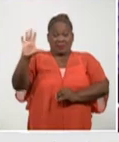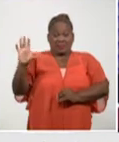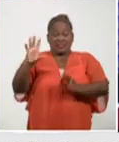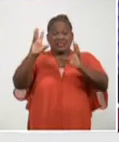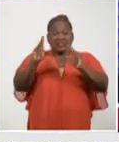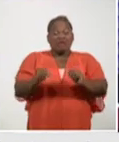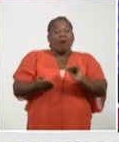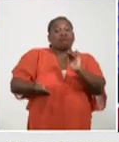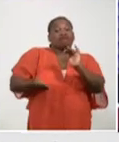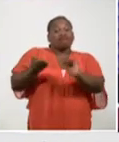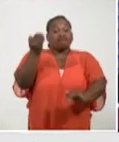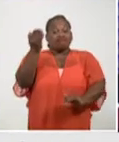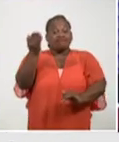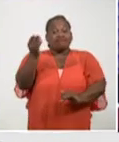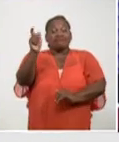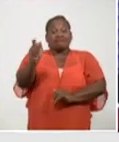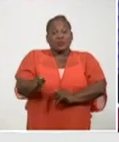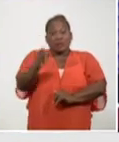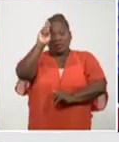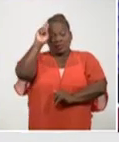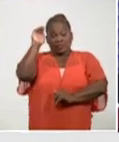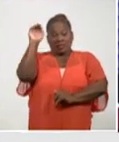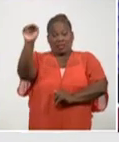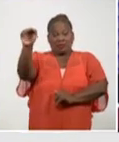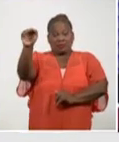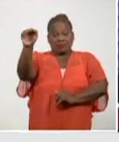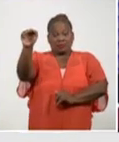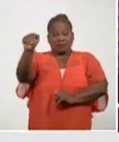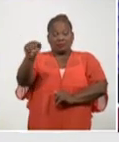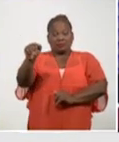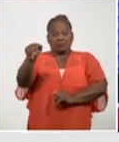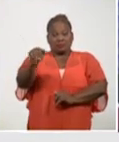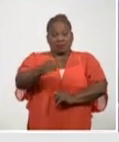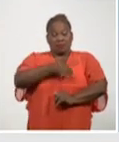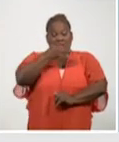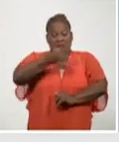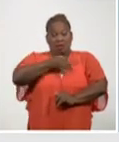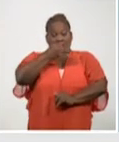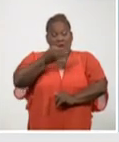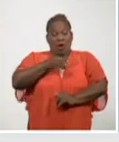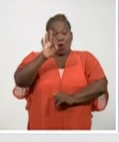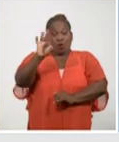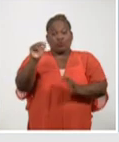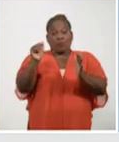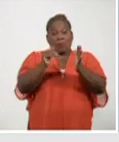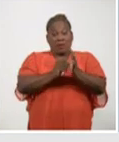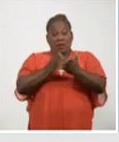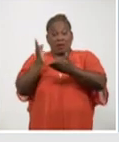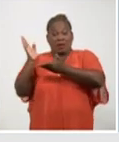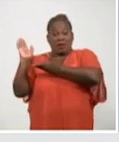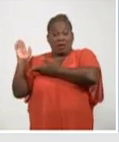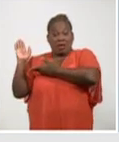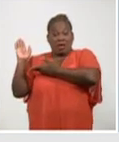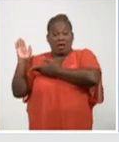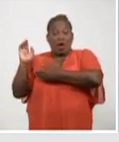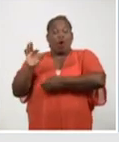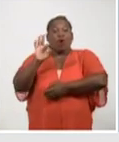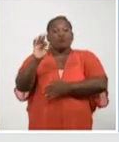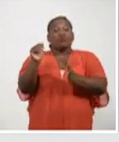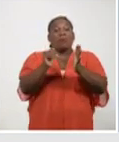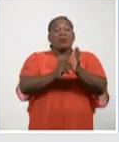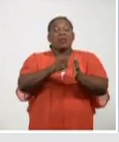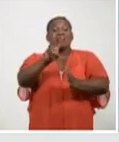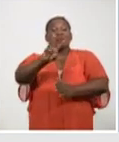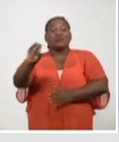elevada de pacientes ingresados. Estamos hablando de 8.200 pacientes. De